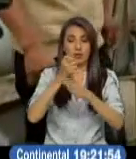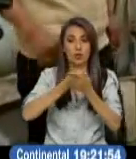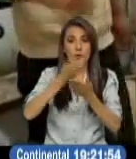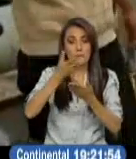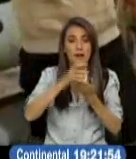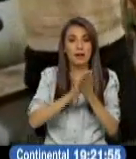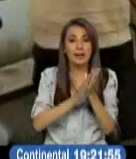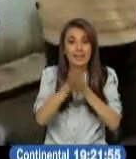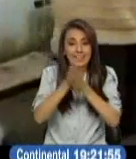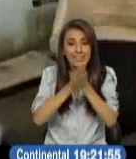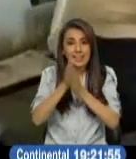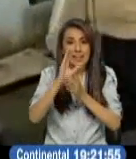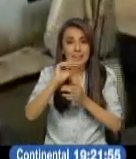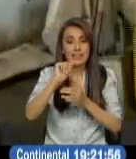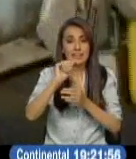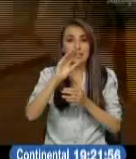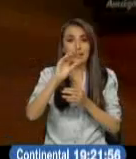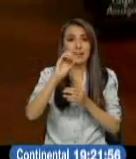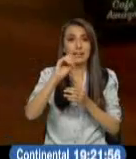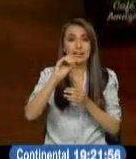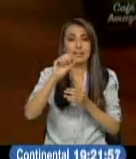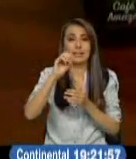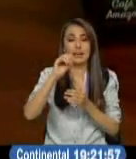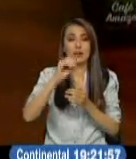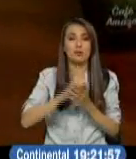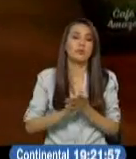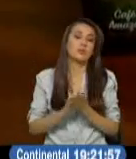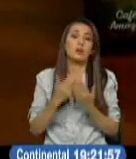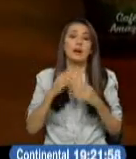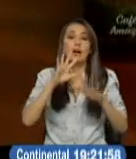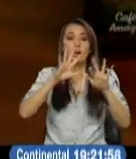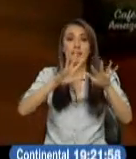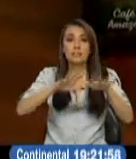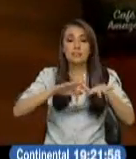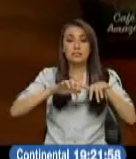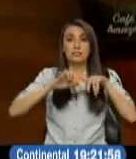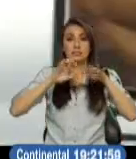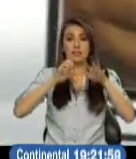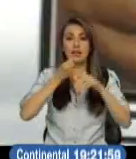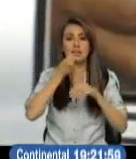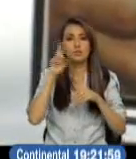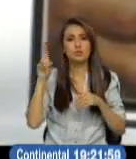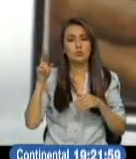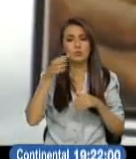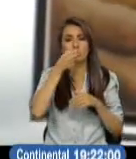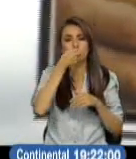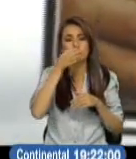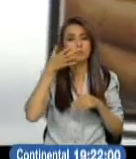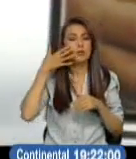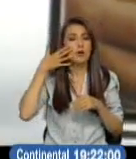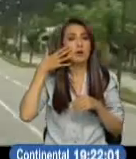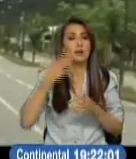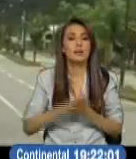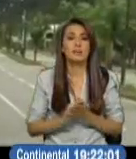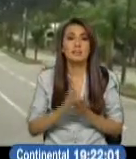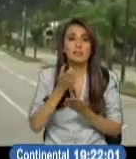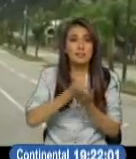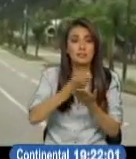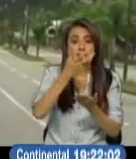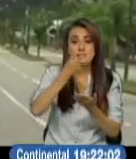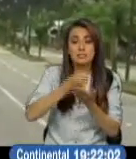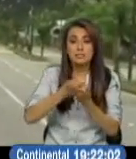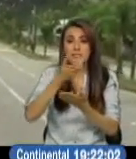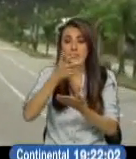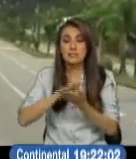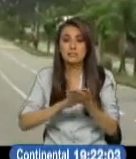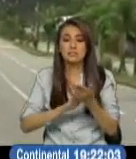socios pertenecientes a la Asociación de Pequeños Exportadores Agropecuarios Orgánicos del Sur de la Amazonía Ecuatoriana, APOSAE, asentada en Zamora